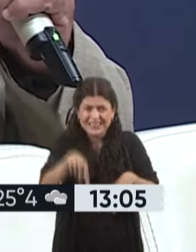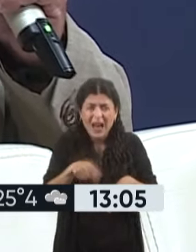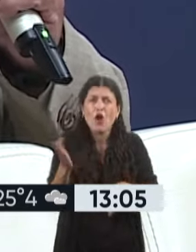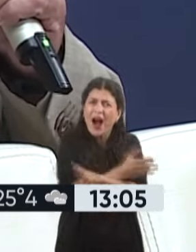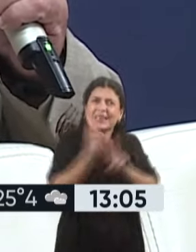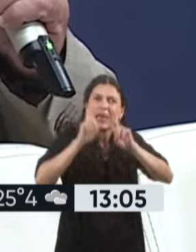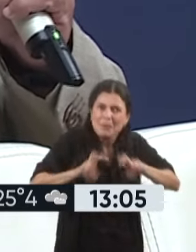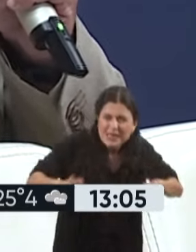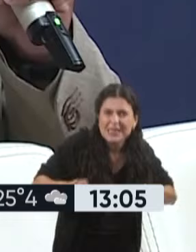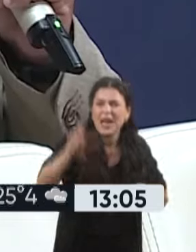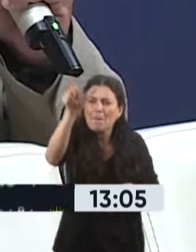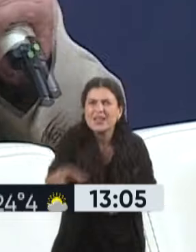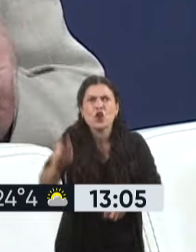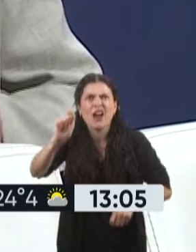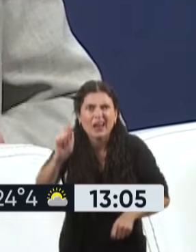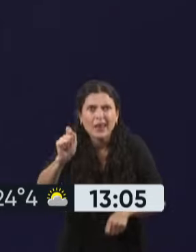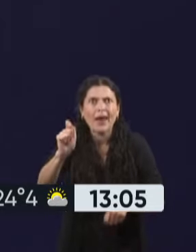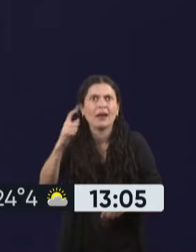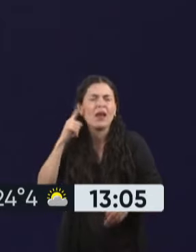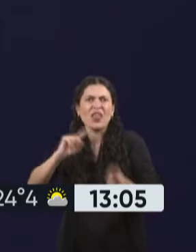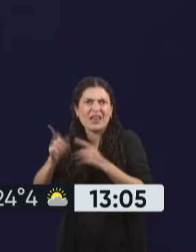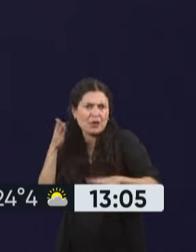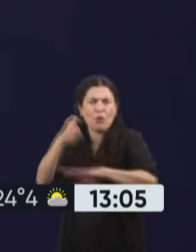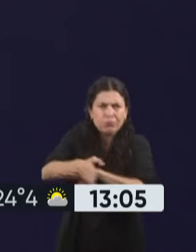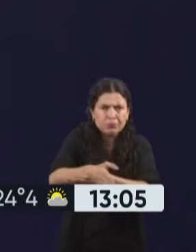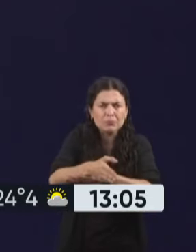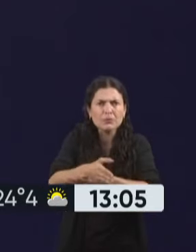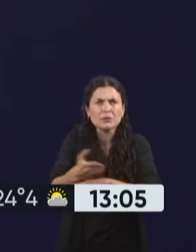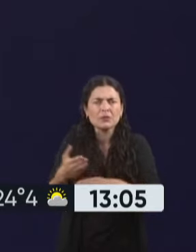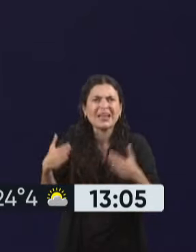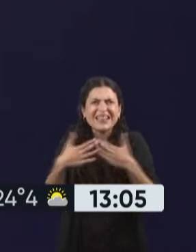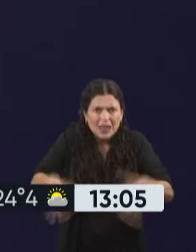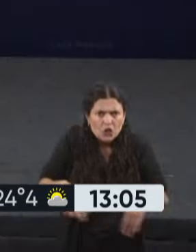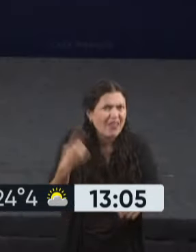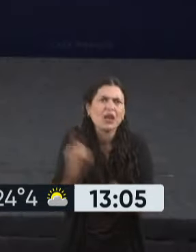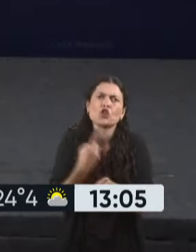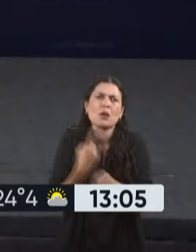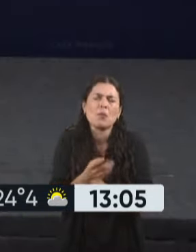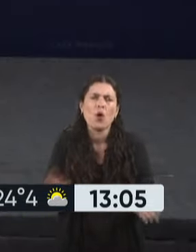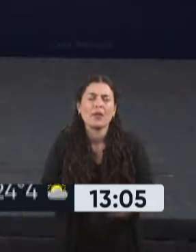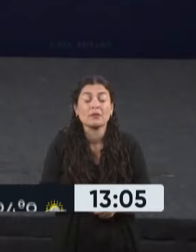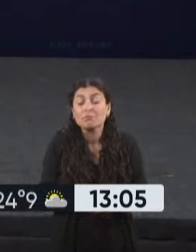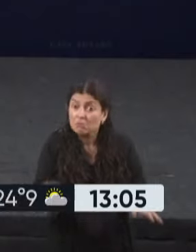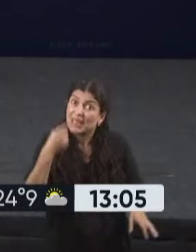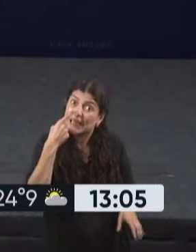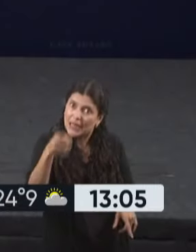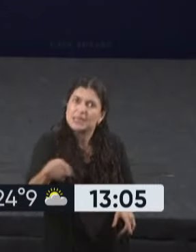viene a verme, quién. Él no puede saber todo, ¿no? Es muy interesante, lo voy a evaluar. Sí. Última